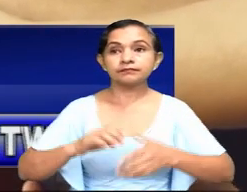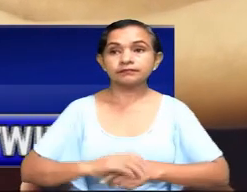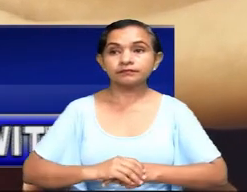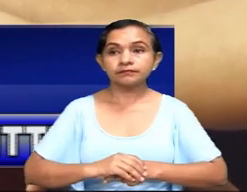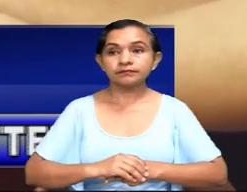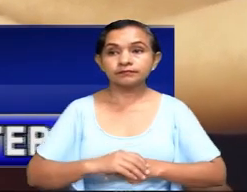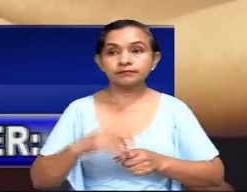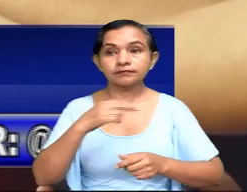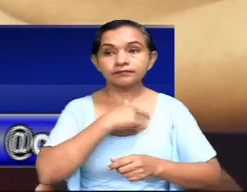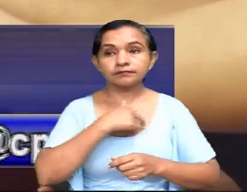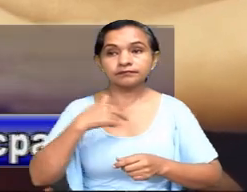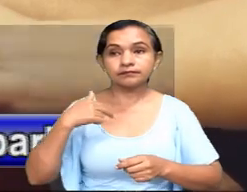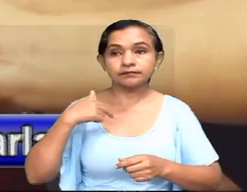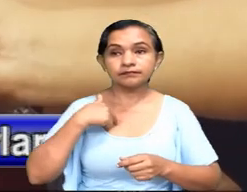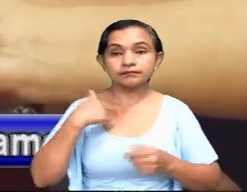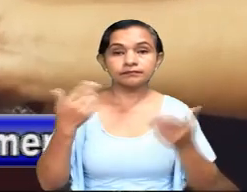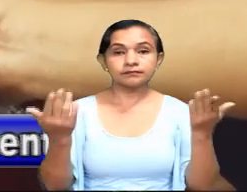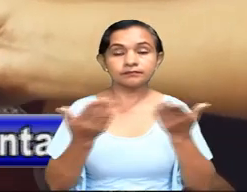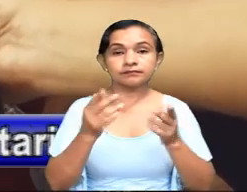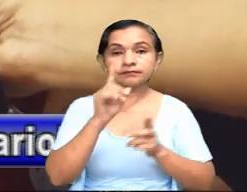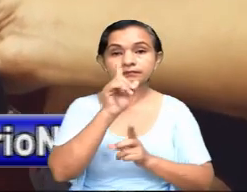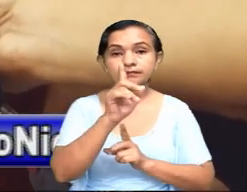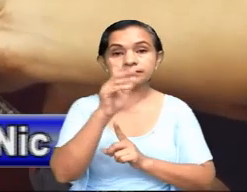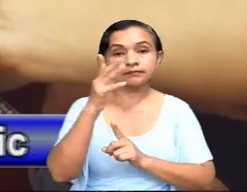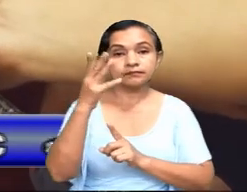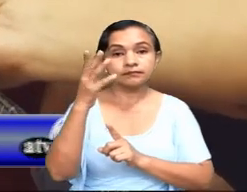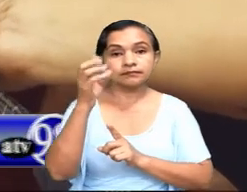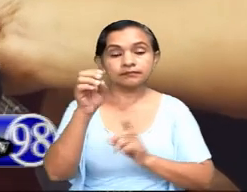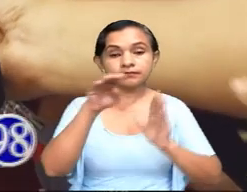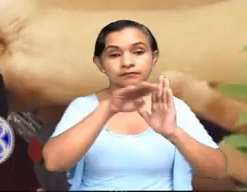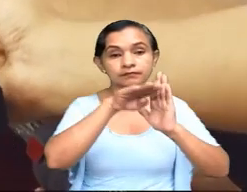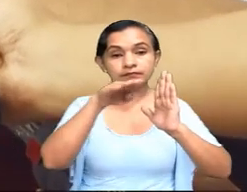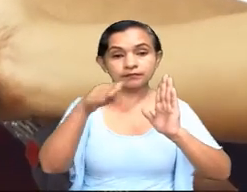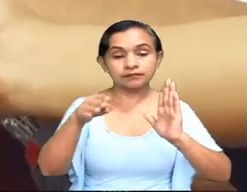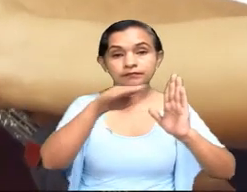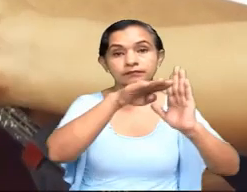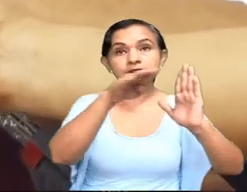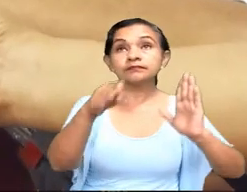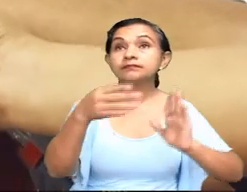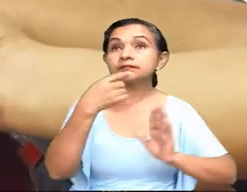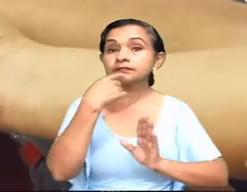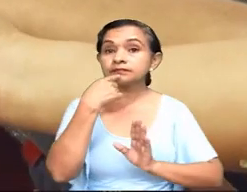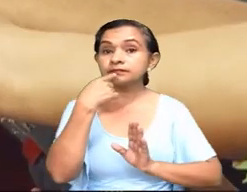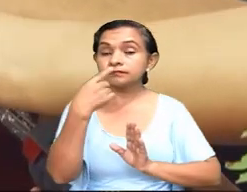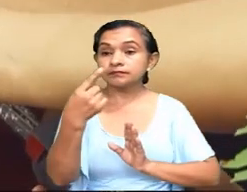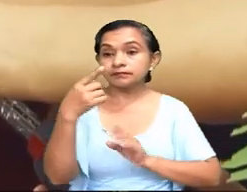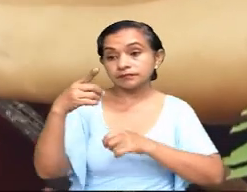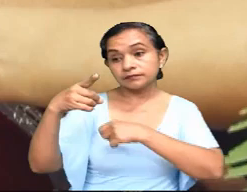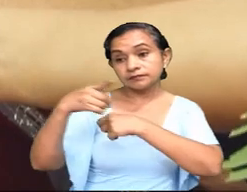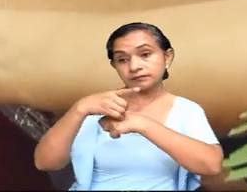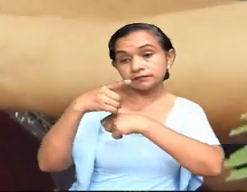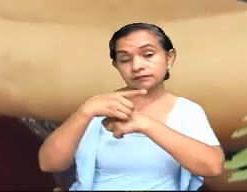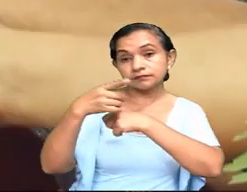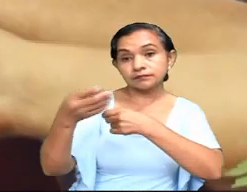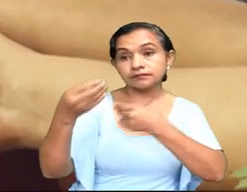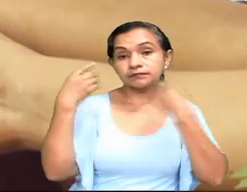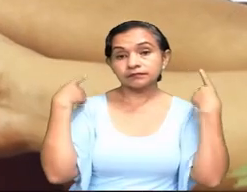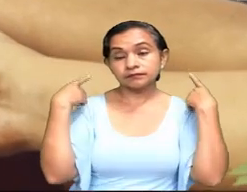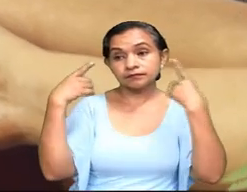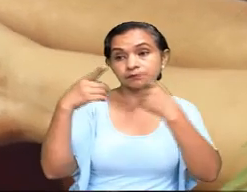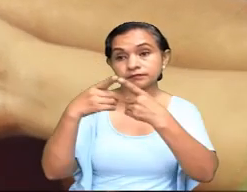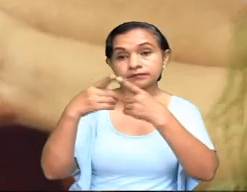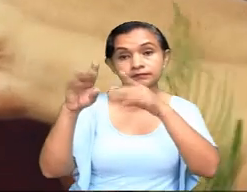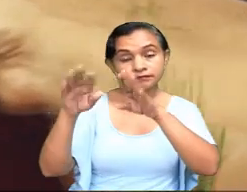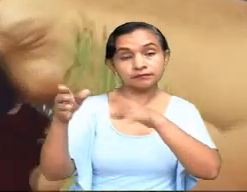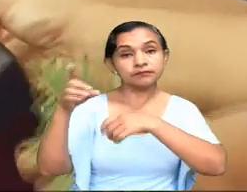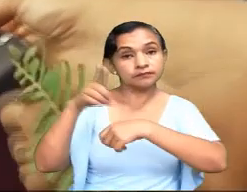En este hospital, que cuenta de 190 camas, y que déjenme decirle, me decía la doctora, la directora ahorita,